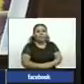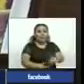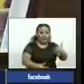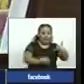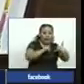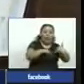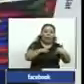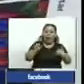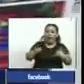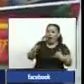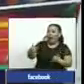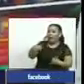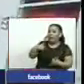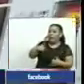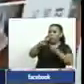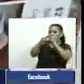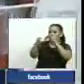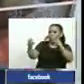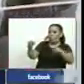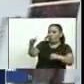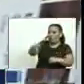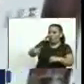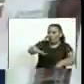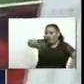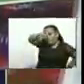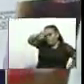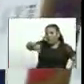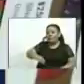Ah, es que yo soy de Cucuta, aquí de Cucatlán.